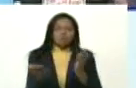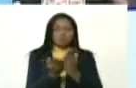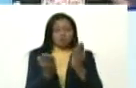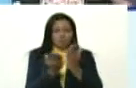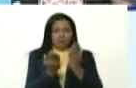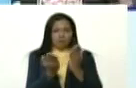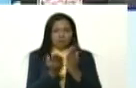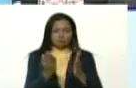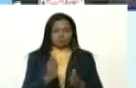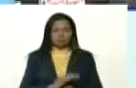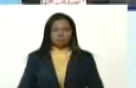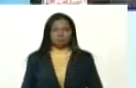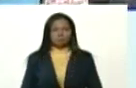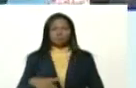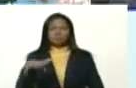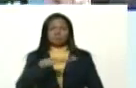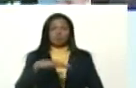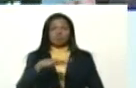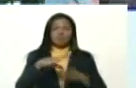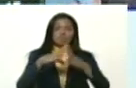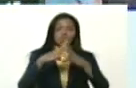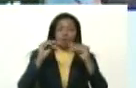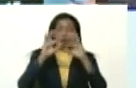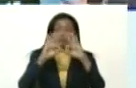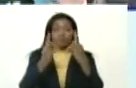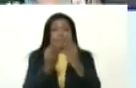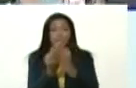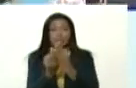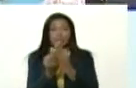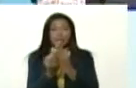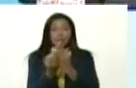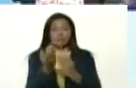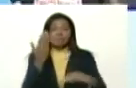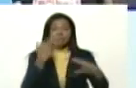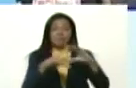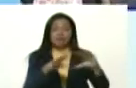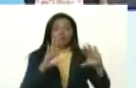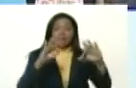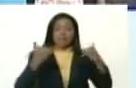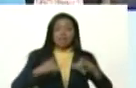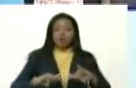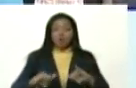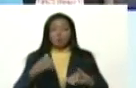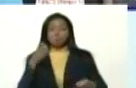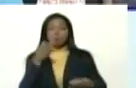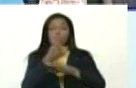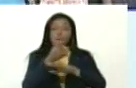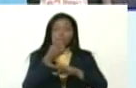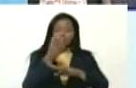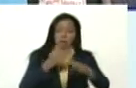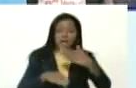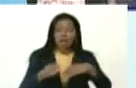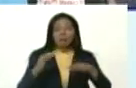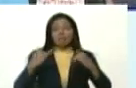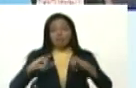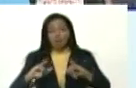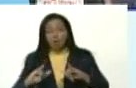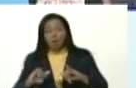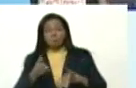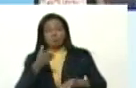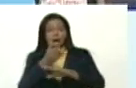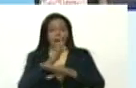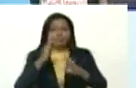100%. Donde a todas las familias, por mandar su hijo a clase, garantizar que su